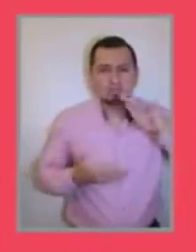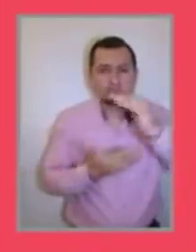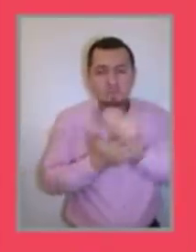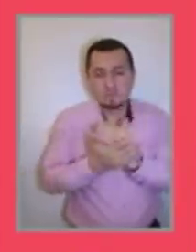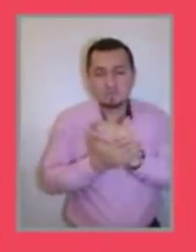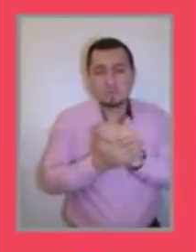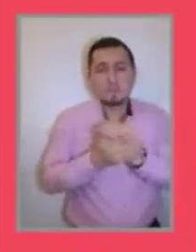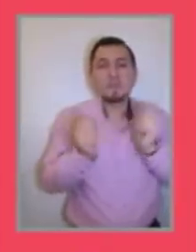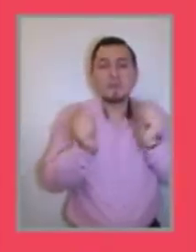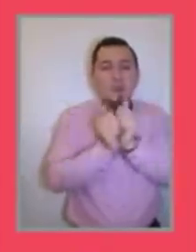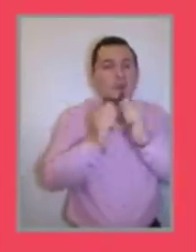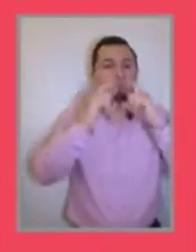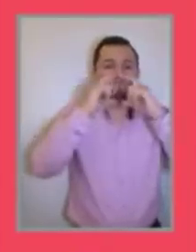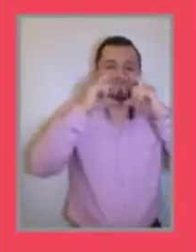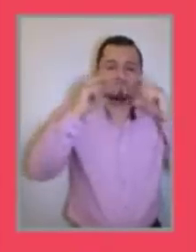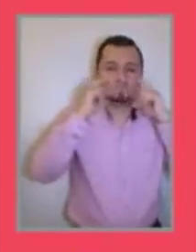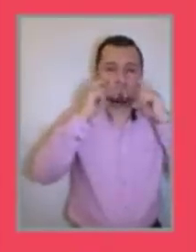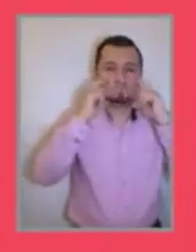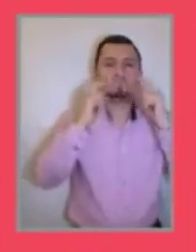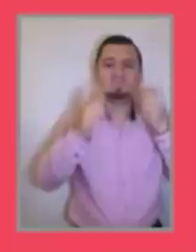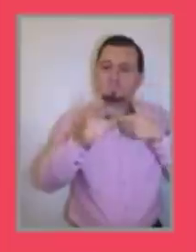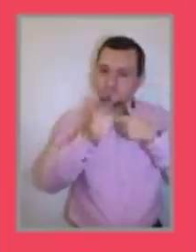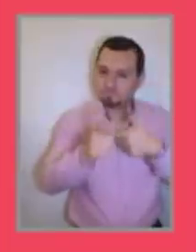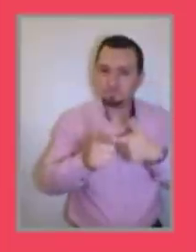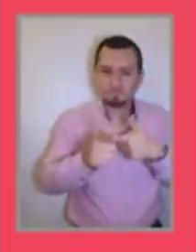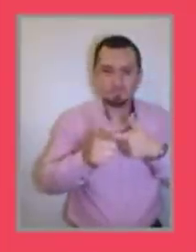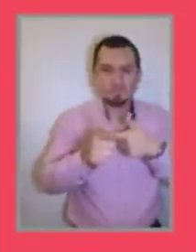usando el cubrebocas para bajar la carga viral.